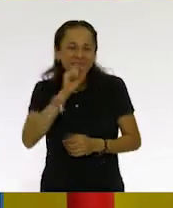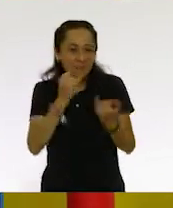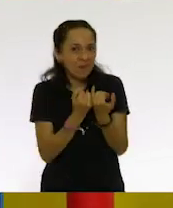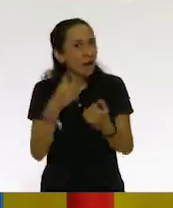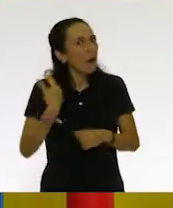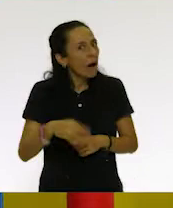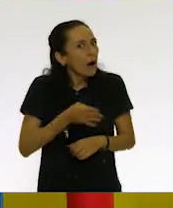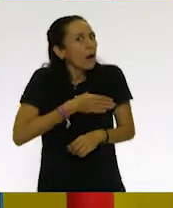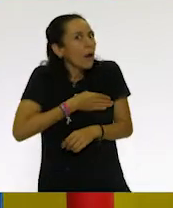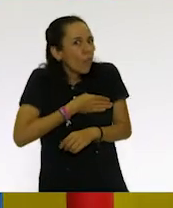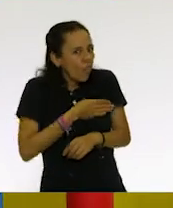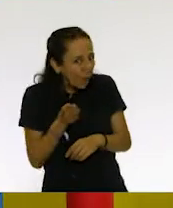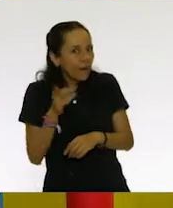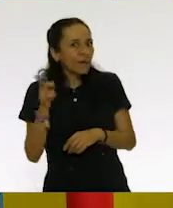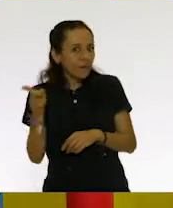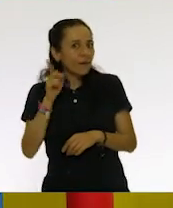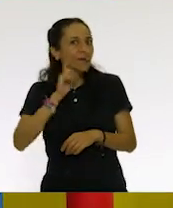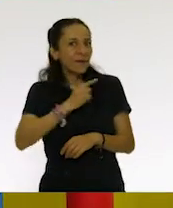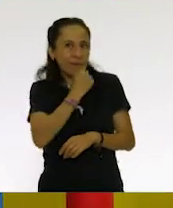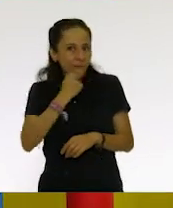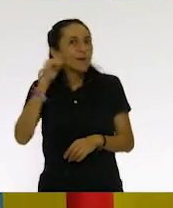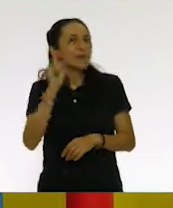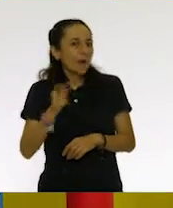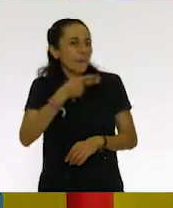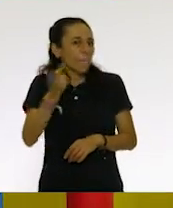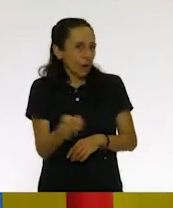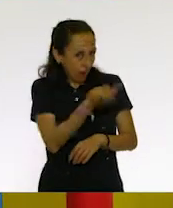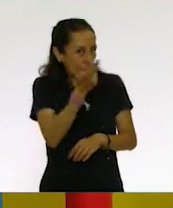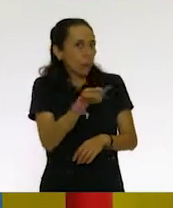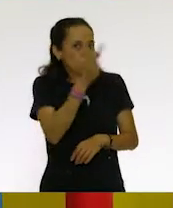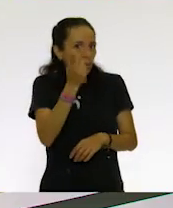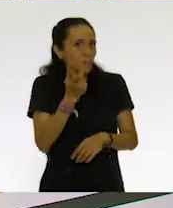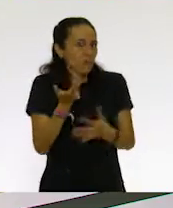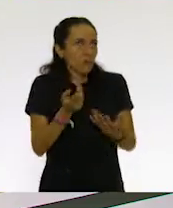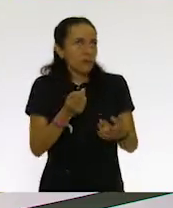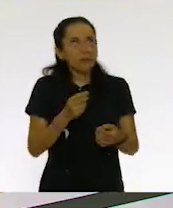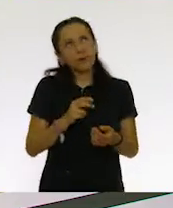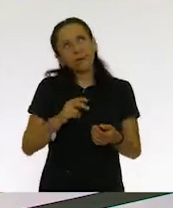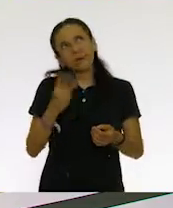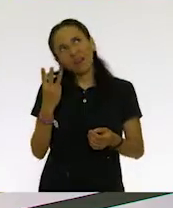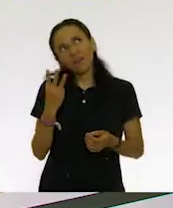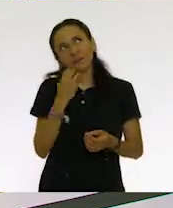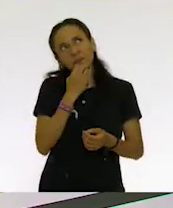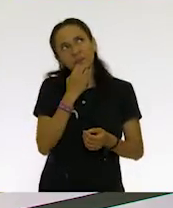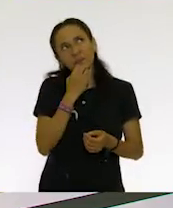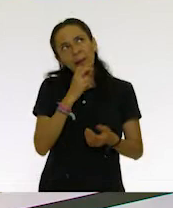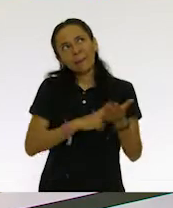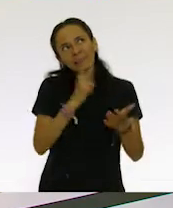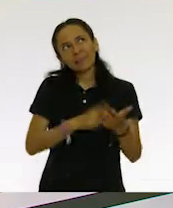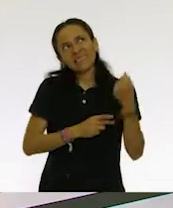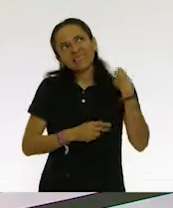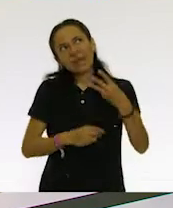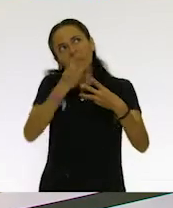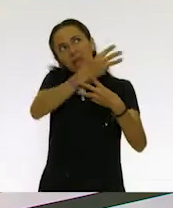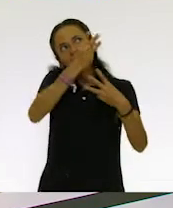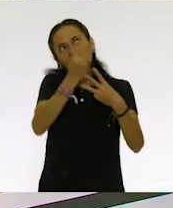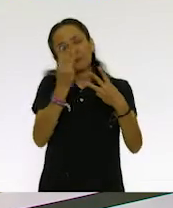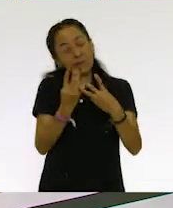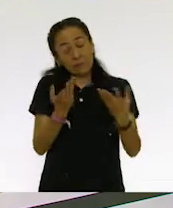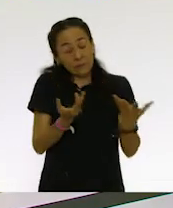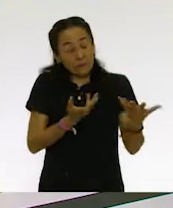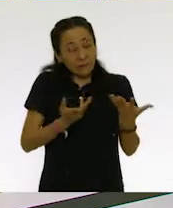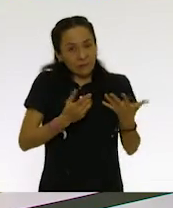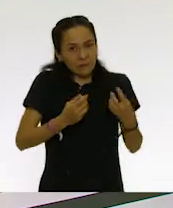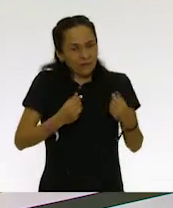de 3 veces 3, porque a mí tampoco me queda claro. Oye, Eric, ¿y ya te quedó claro